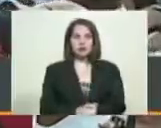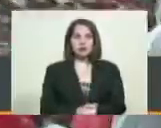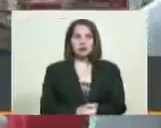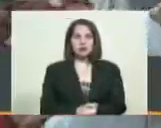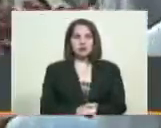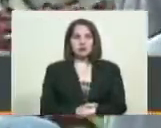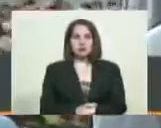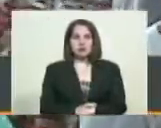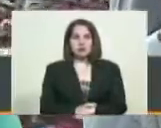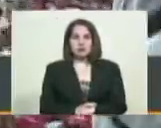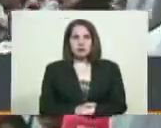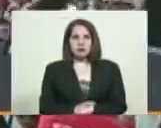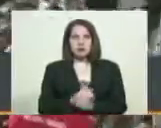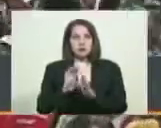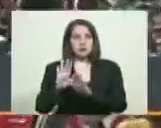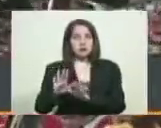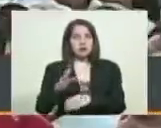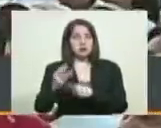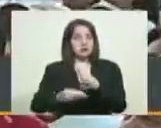Así será.